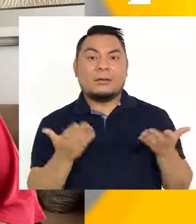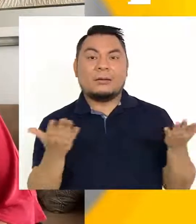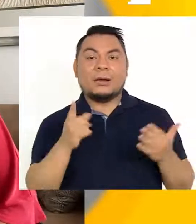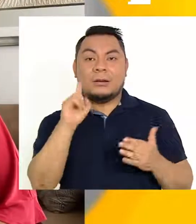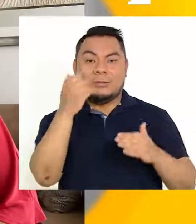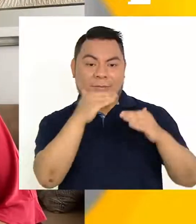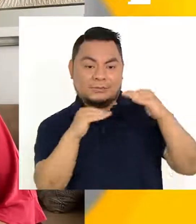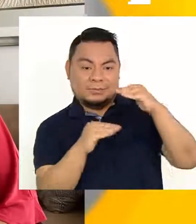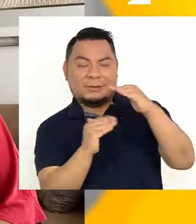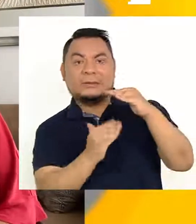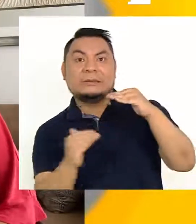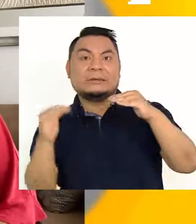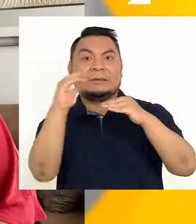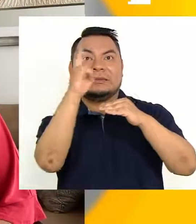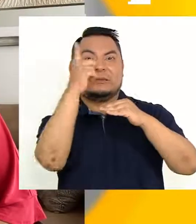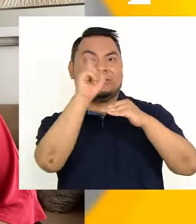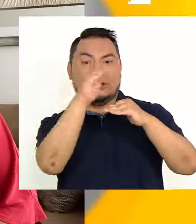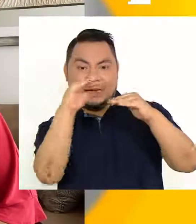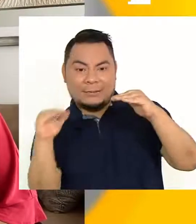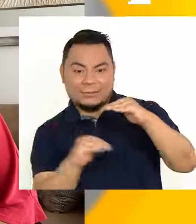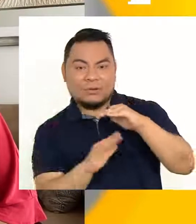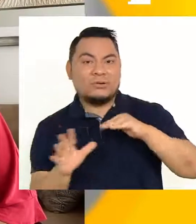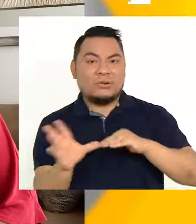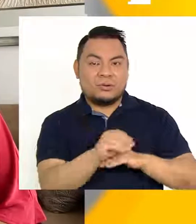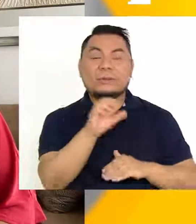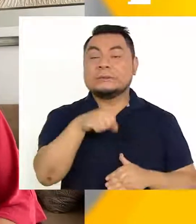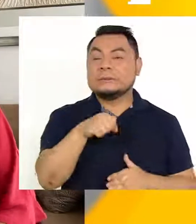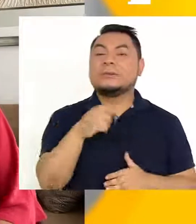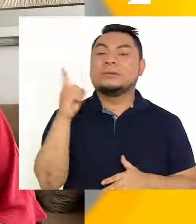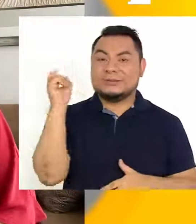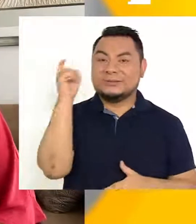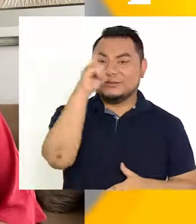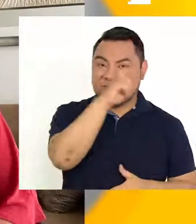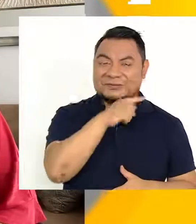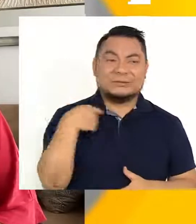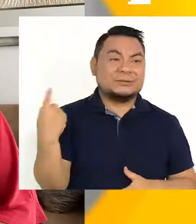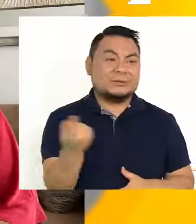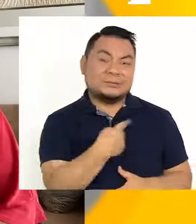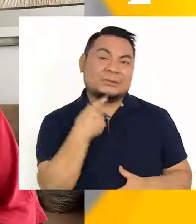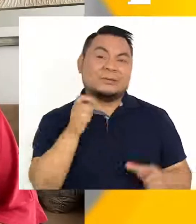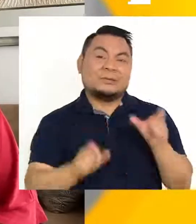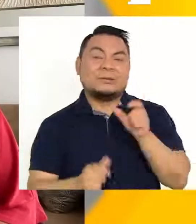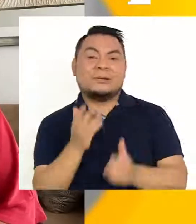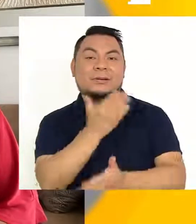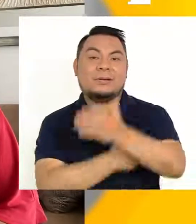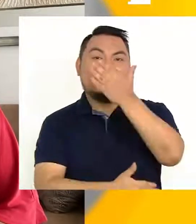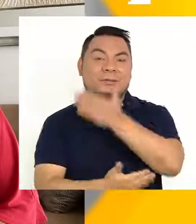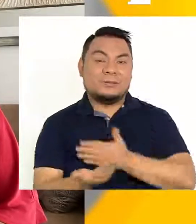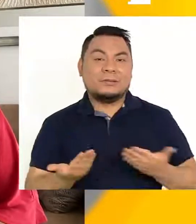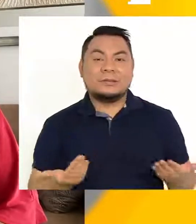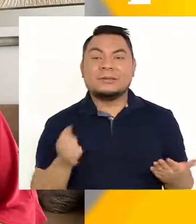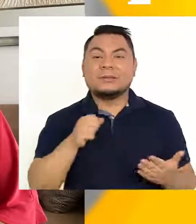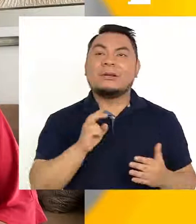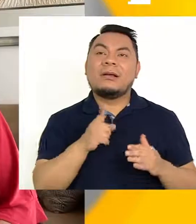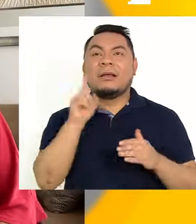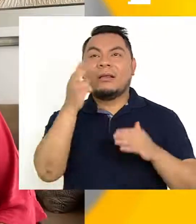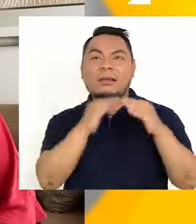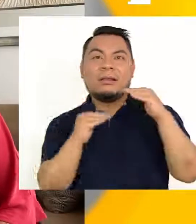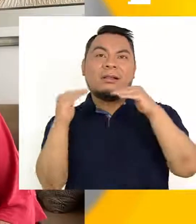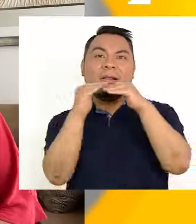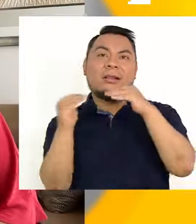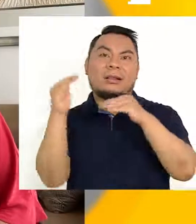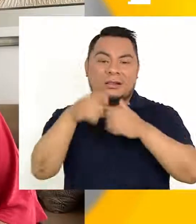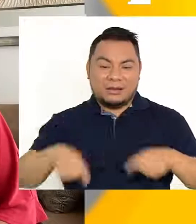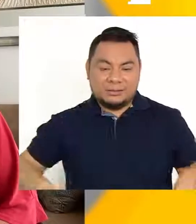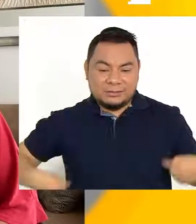se van a encontrar en el primer piso de los locales de votación, porque es muy dificultoso para nosotros, las personas con discapacidad, subir dos